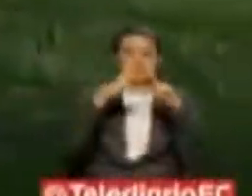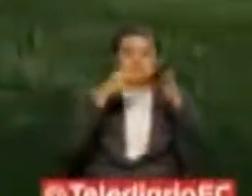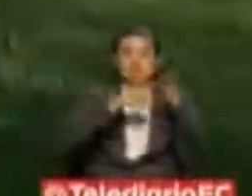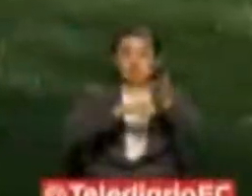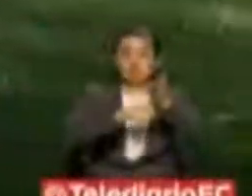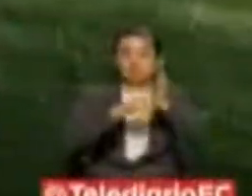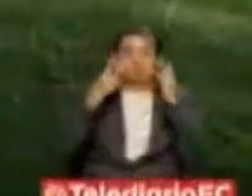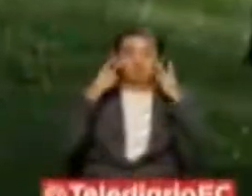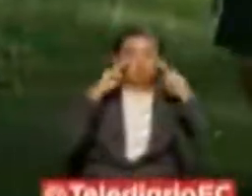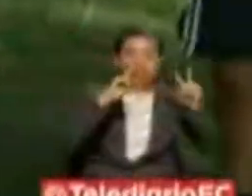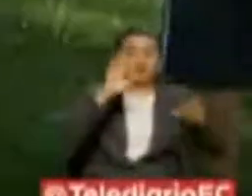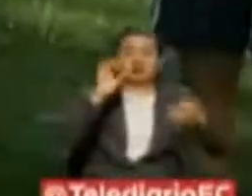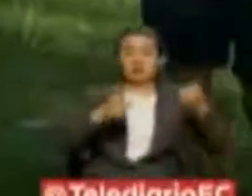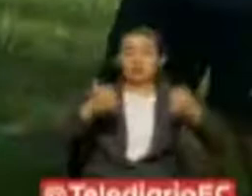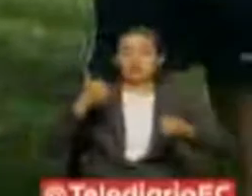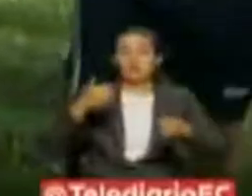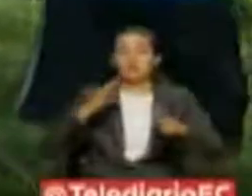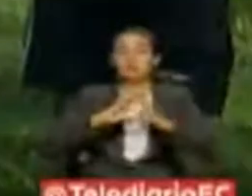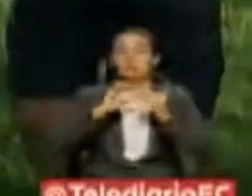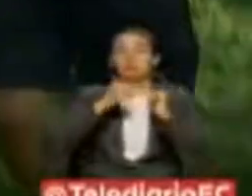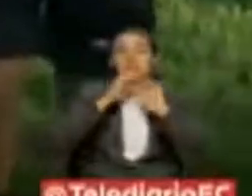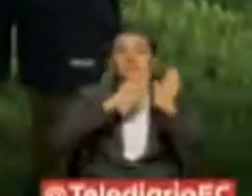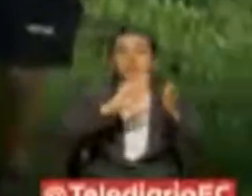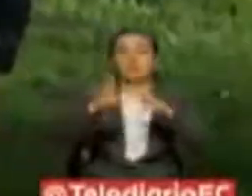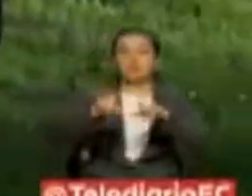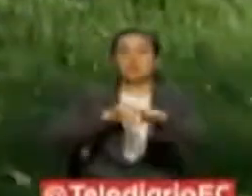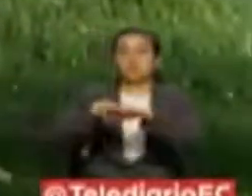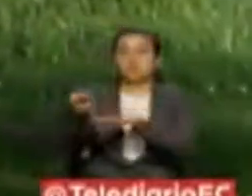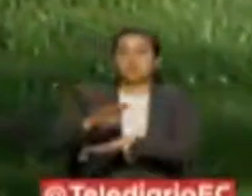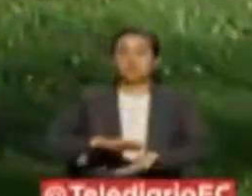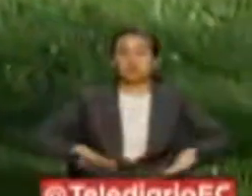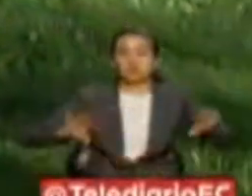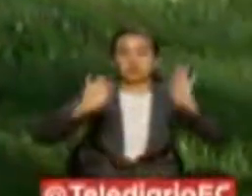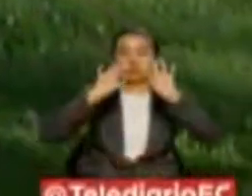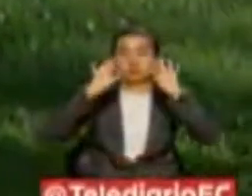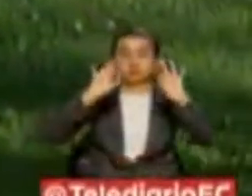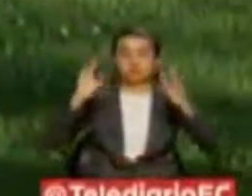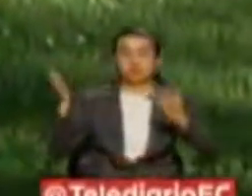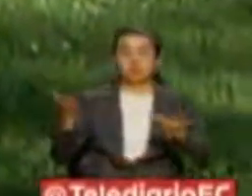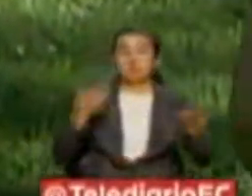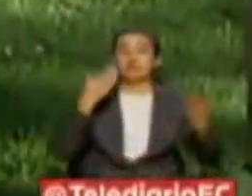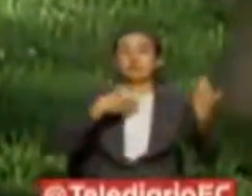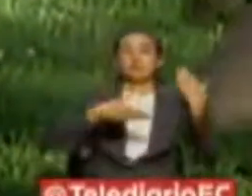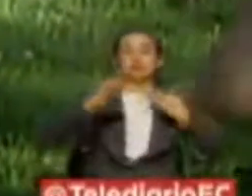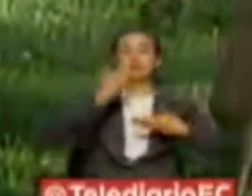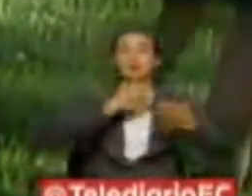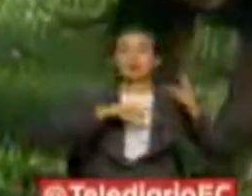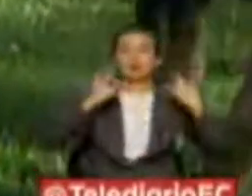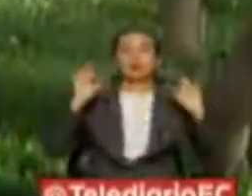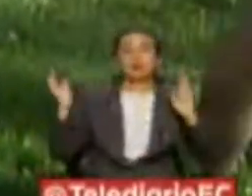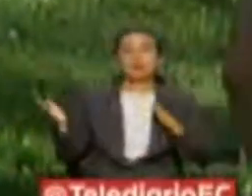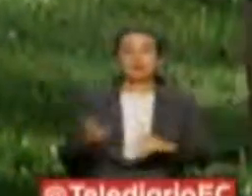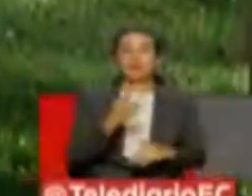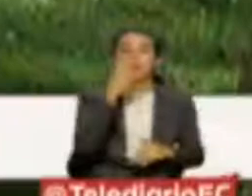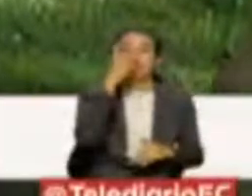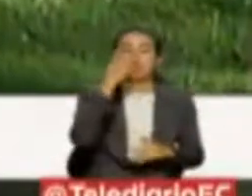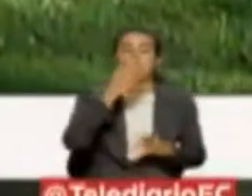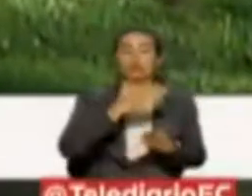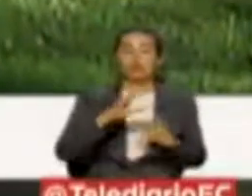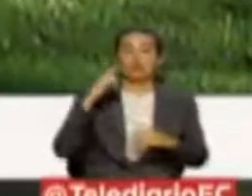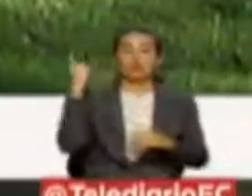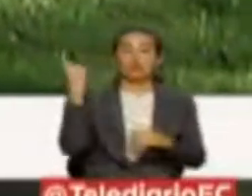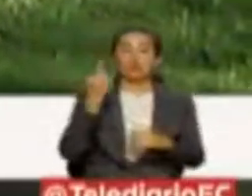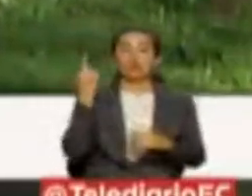para verificarles en las categorías de competencia principalmente, porque hemos elaborado 12 categorías,